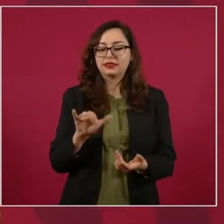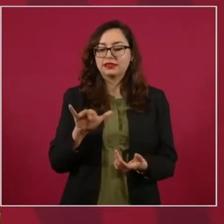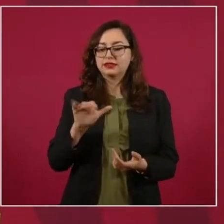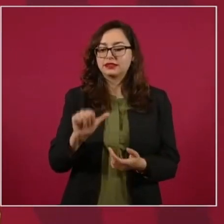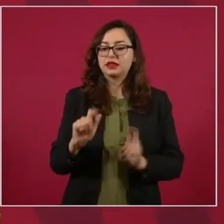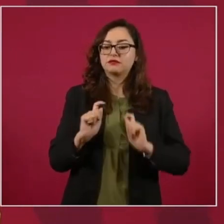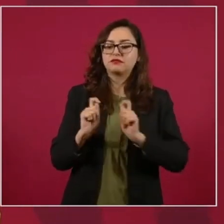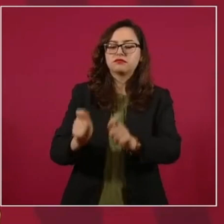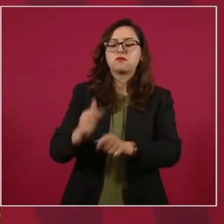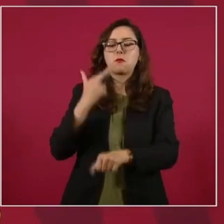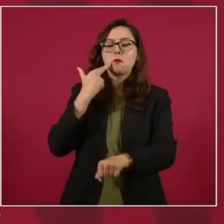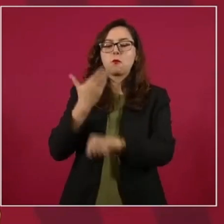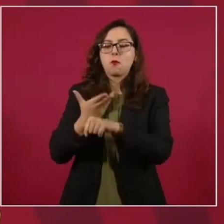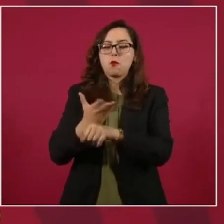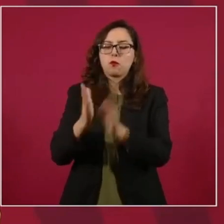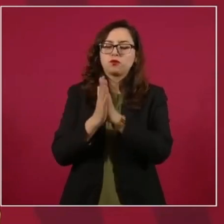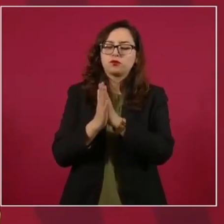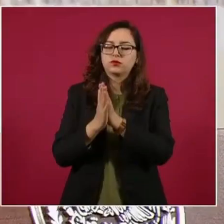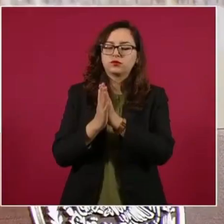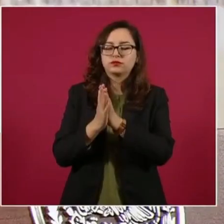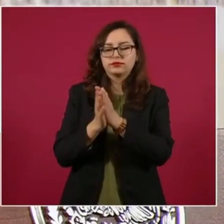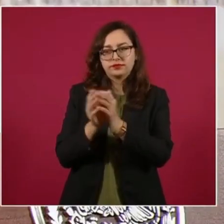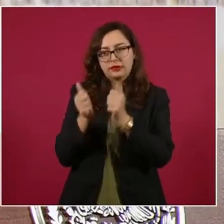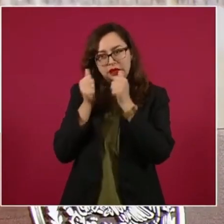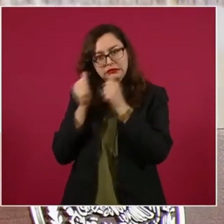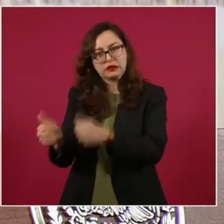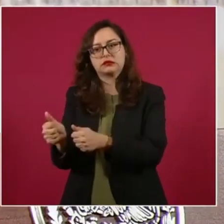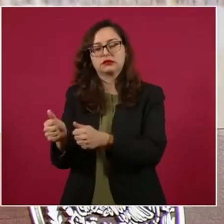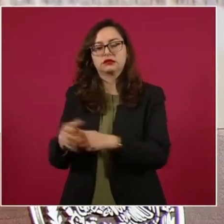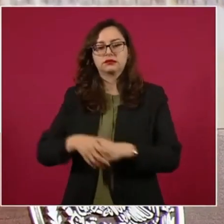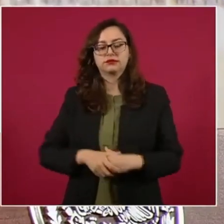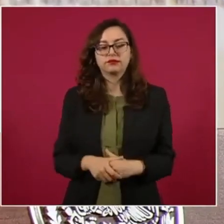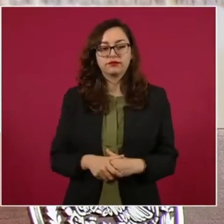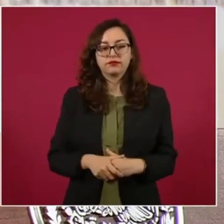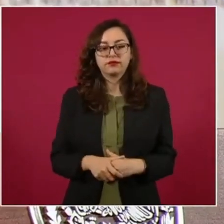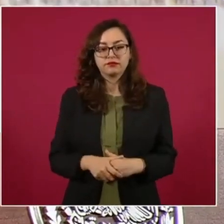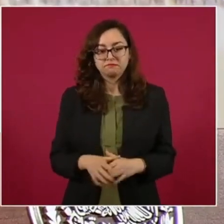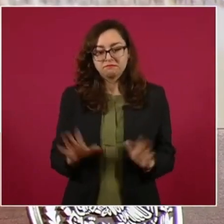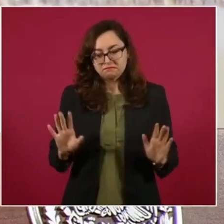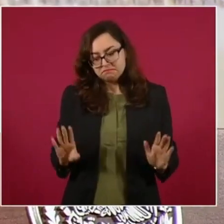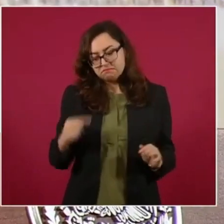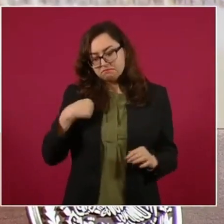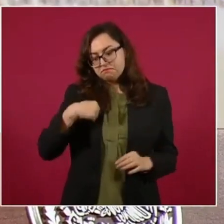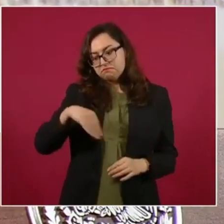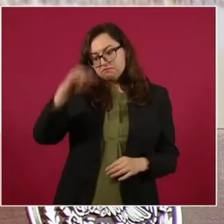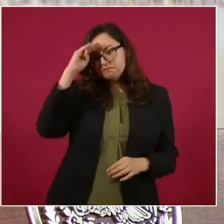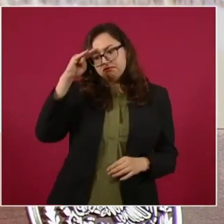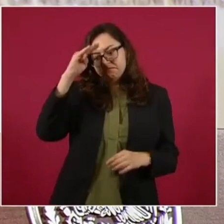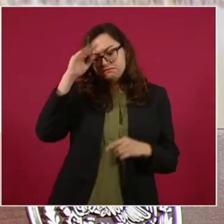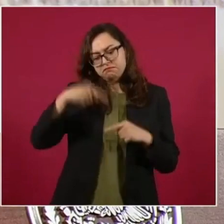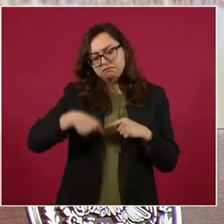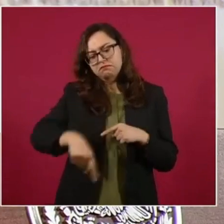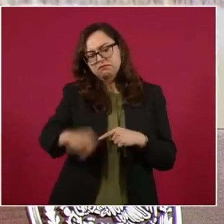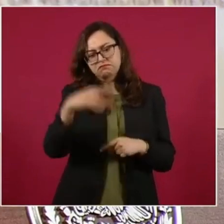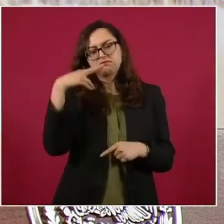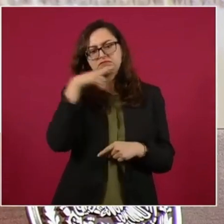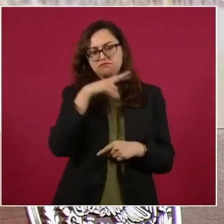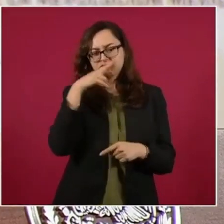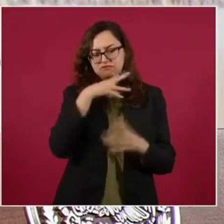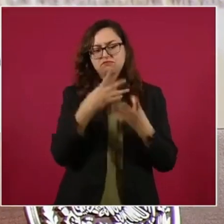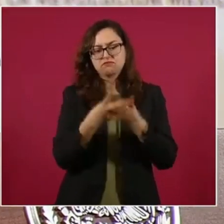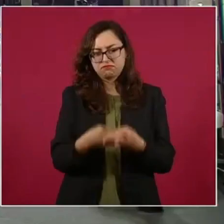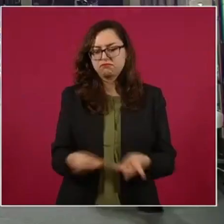Ramírez que se ocupara de este asunto. Y yo creo que pronto se va a resolver.